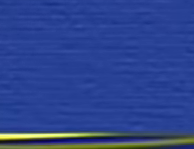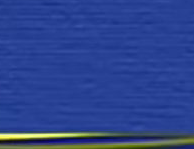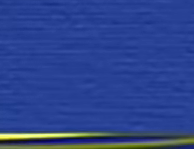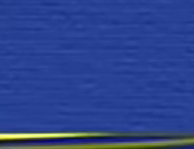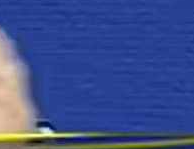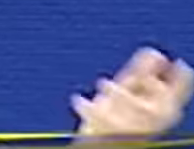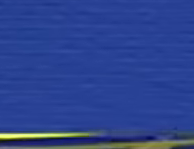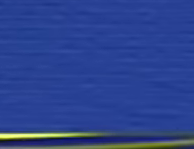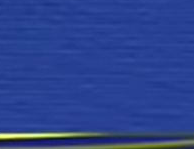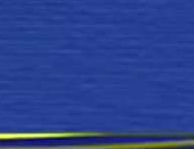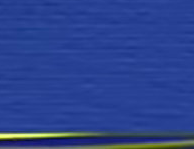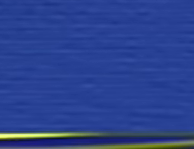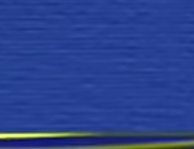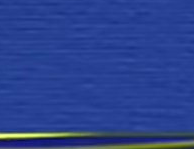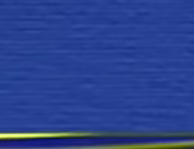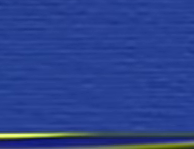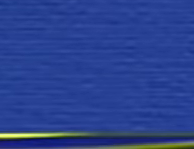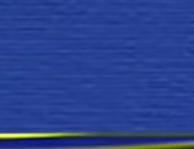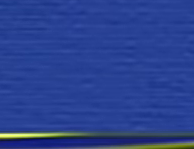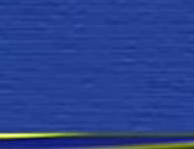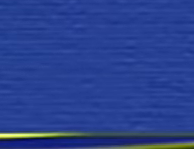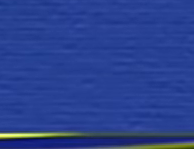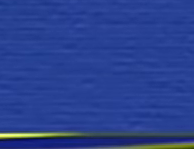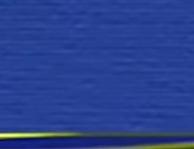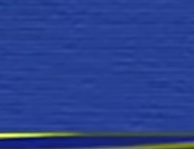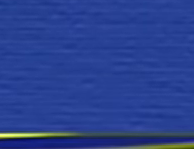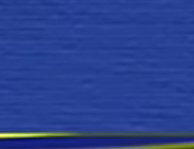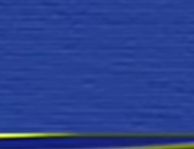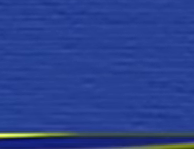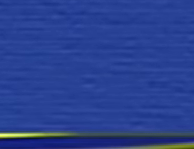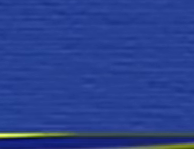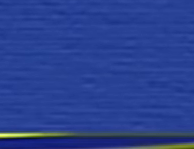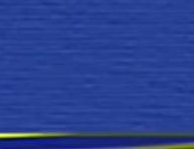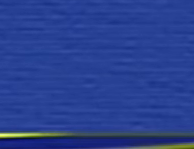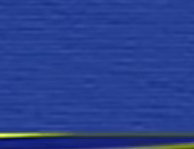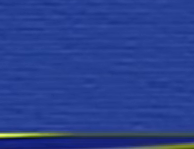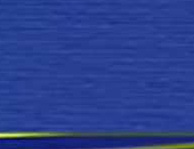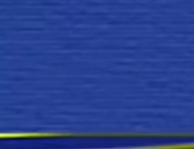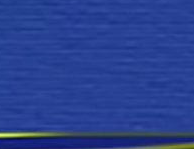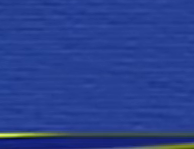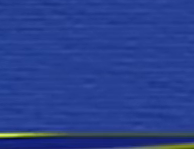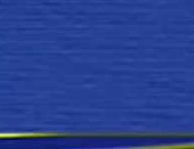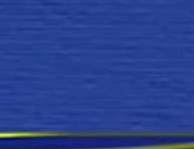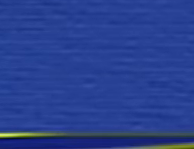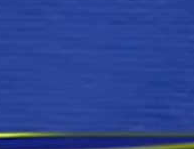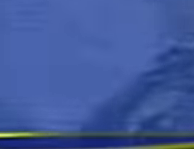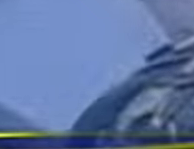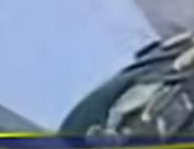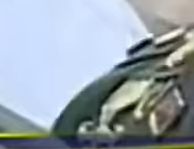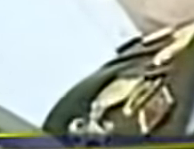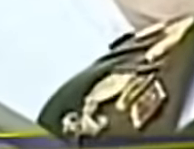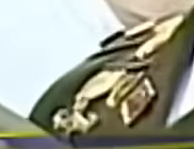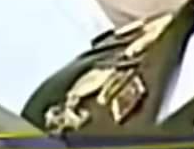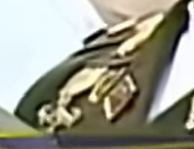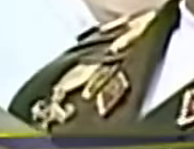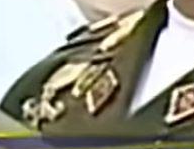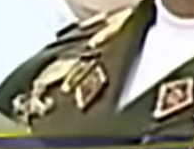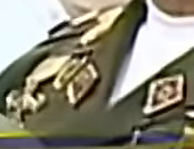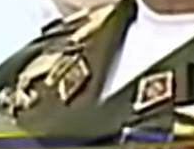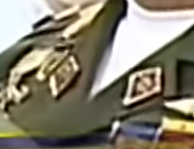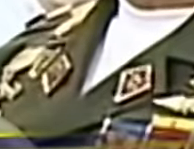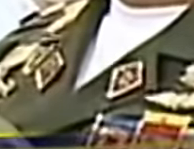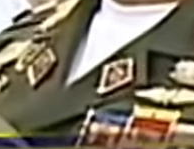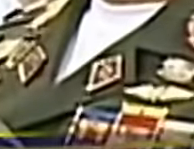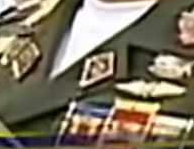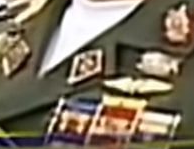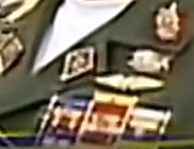definitivamente cuando uno se topa con alguien en las calles y respira Ese patriotismo le da a uno mucho